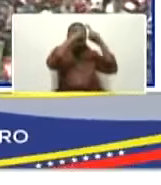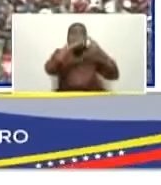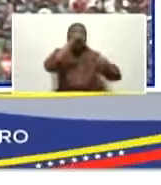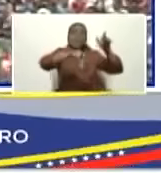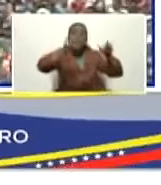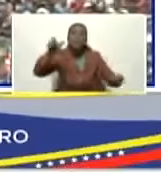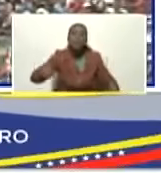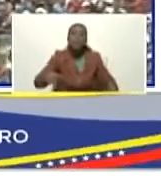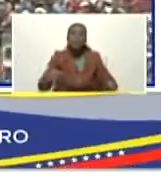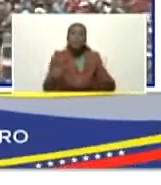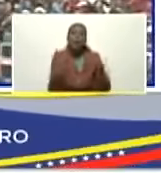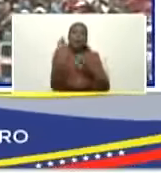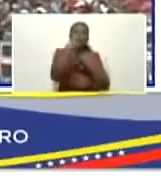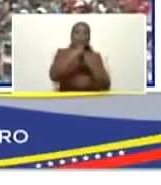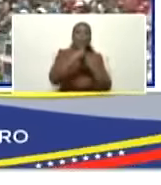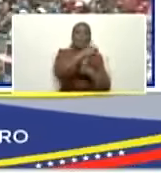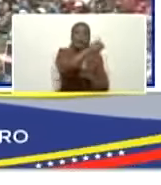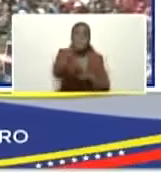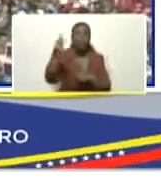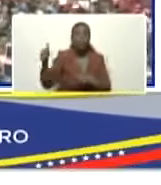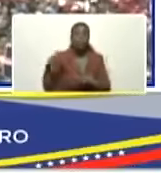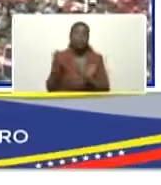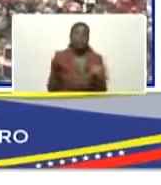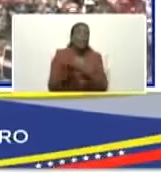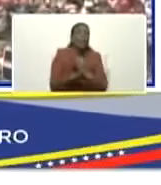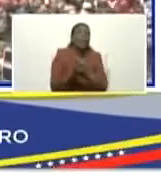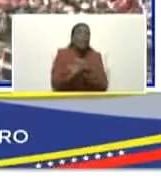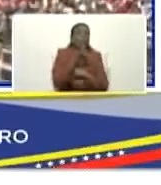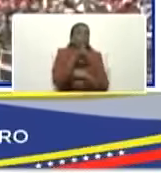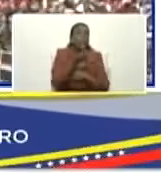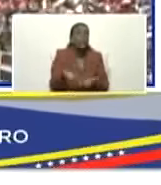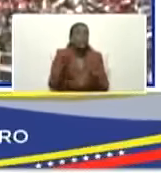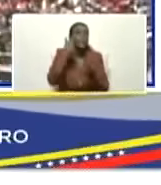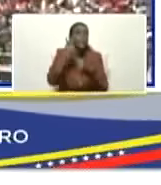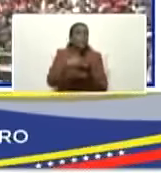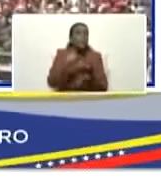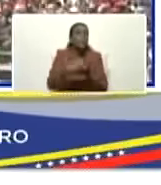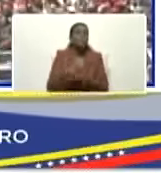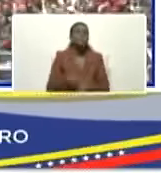el 1x10 de cada uno de ustedes que me ven y me escuchan.